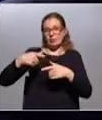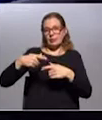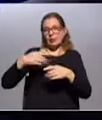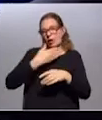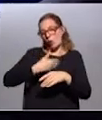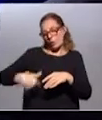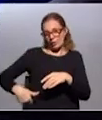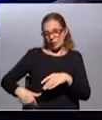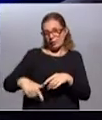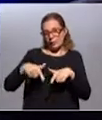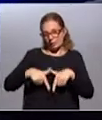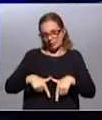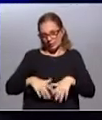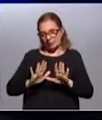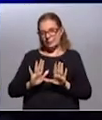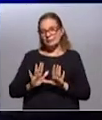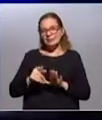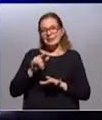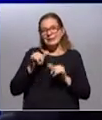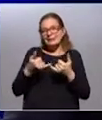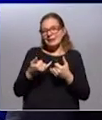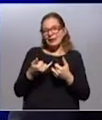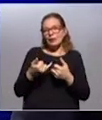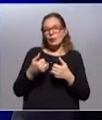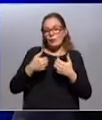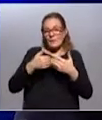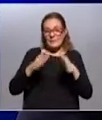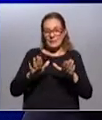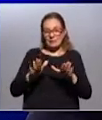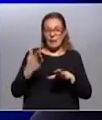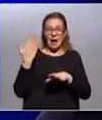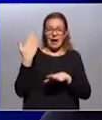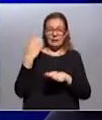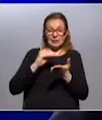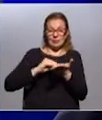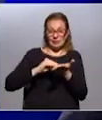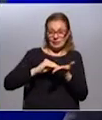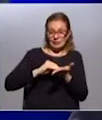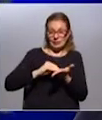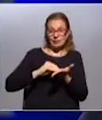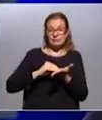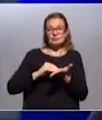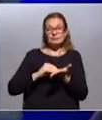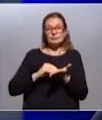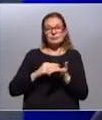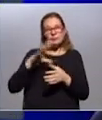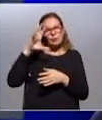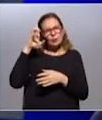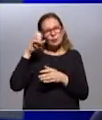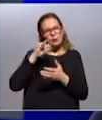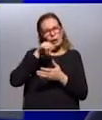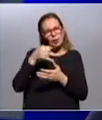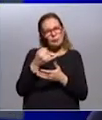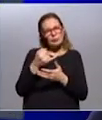de los gobiernos municipales ya cuando se inició la anterior administración recuerdo en la junta